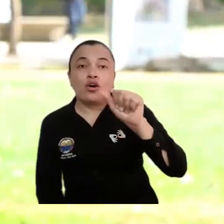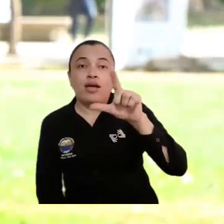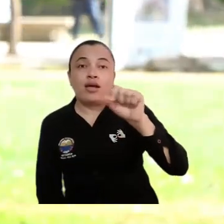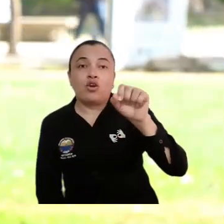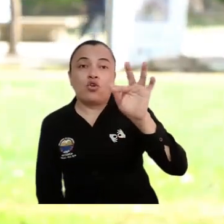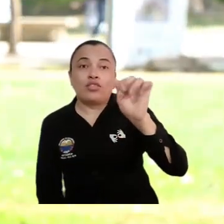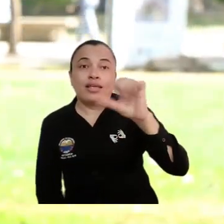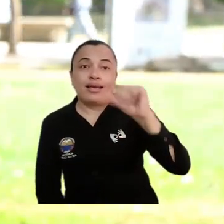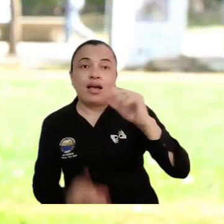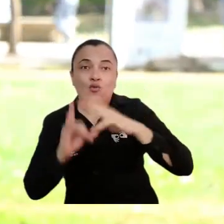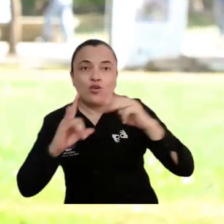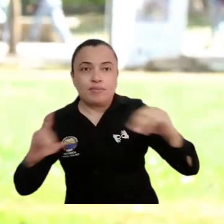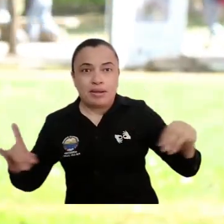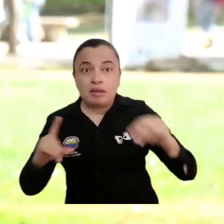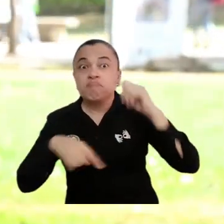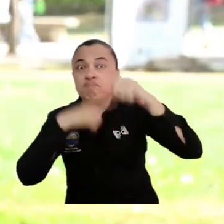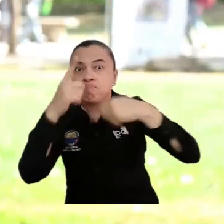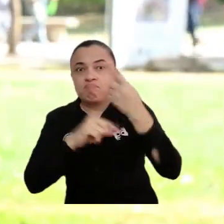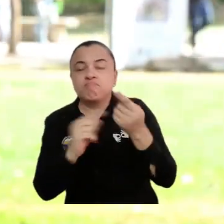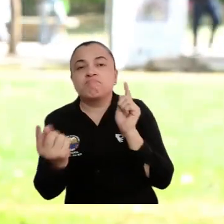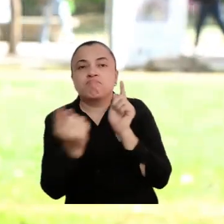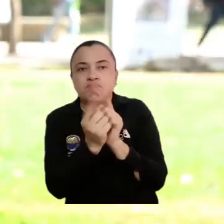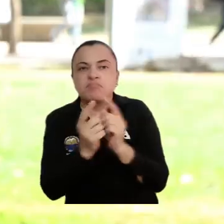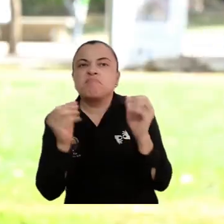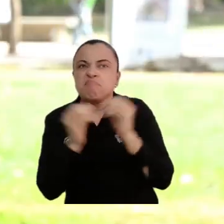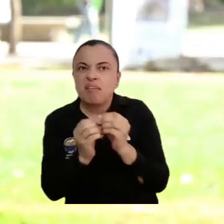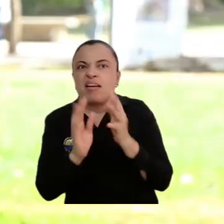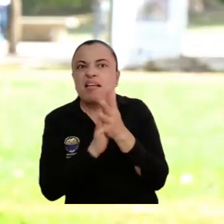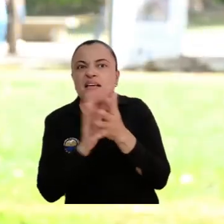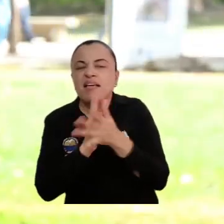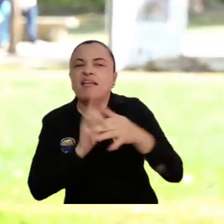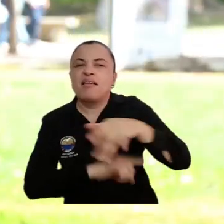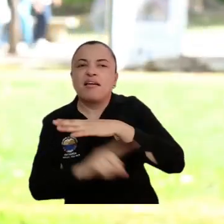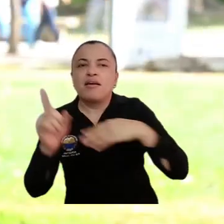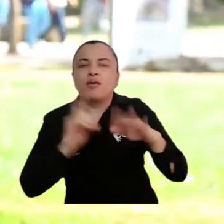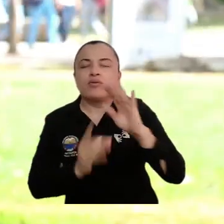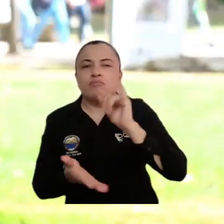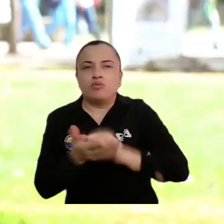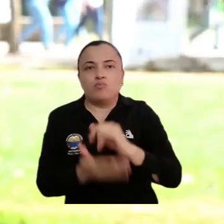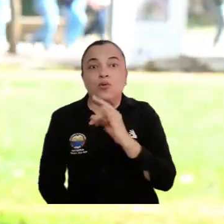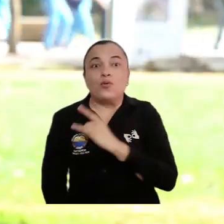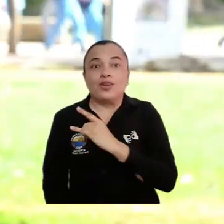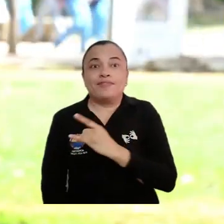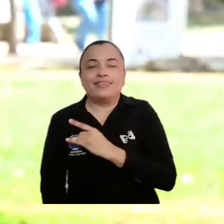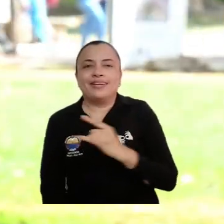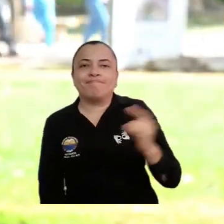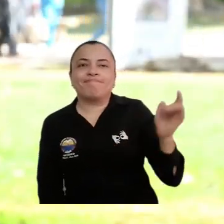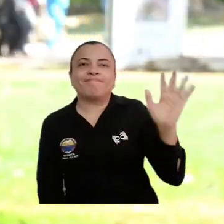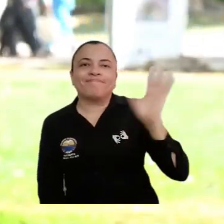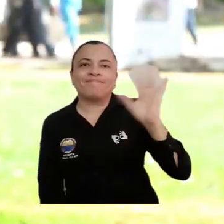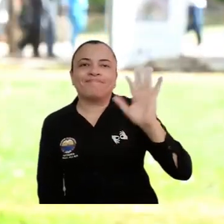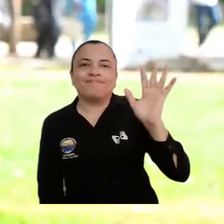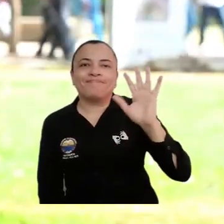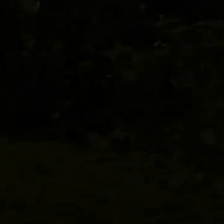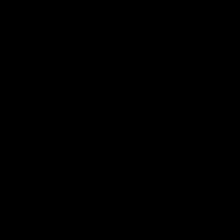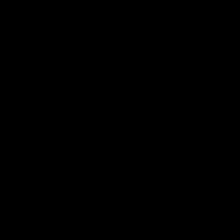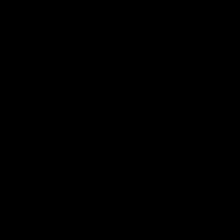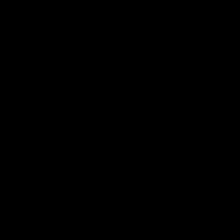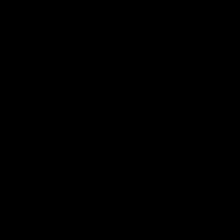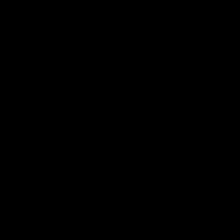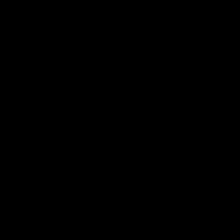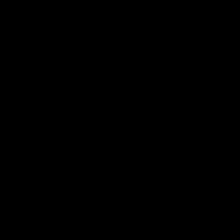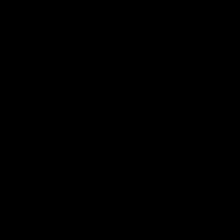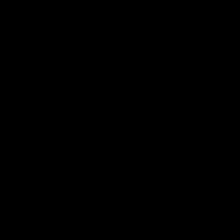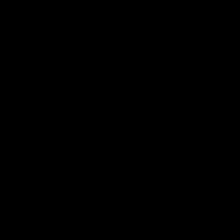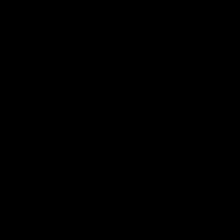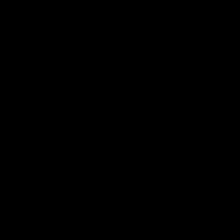en una próxima emisión con más información sobre el acontecer institucional de nuestra Casa de Estudios Superiores. Hasta pronto. Bajo